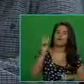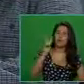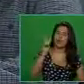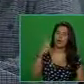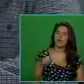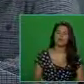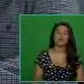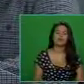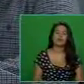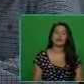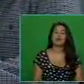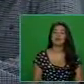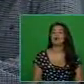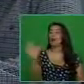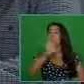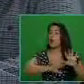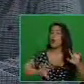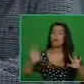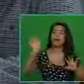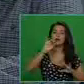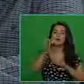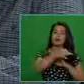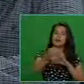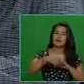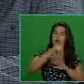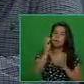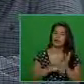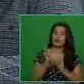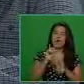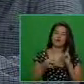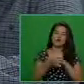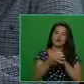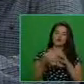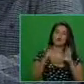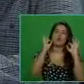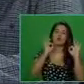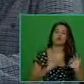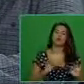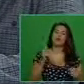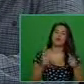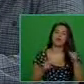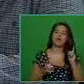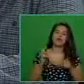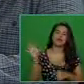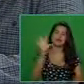tenemos presencia nacional porque no estamos en todos los municipios. Hay algunos municipios que están priorizados dentro de cada estado.